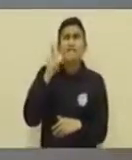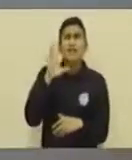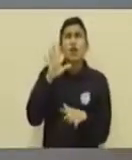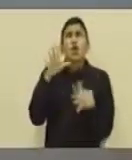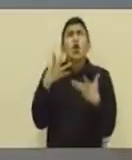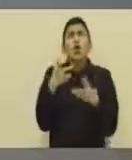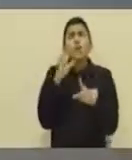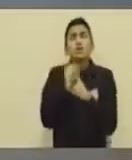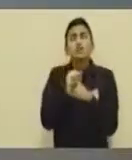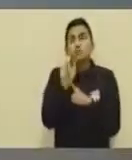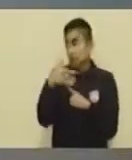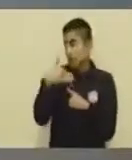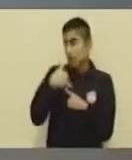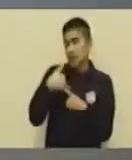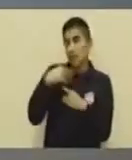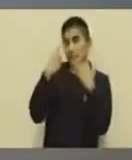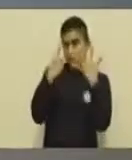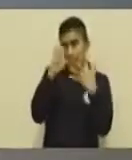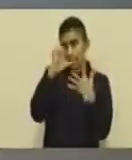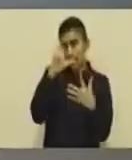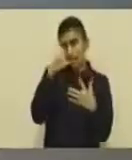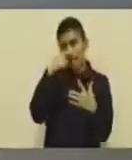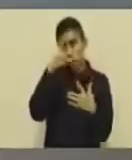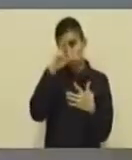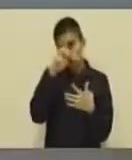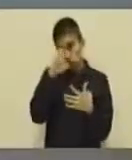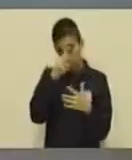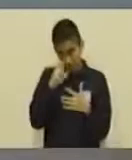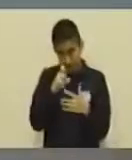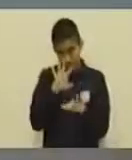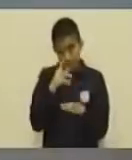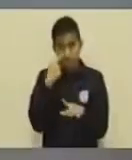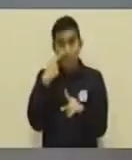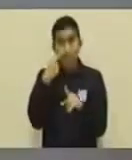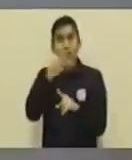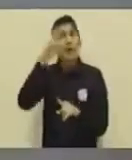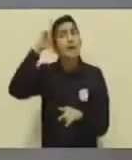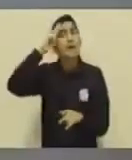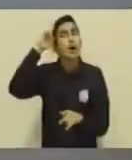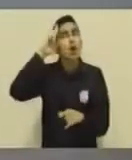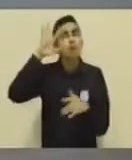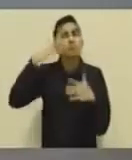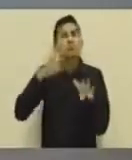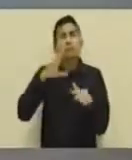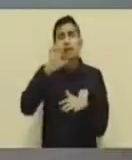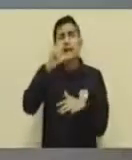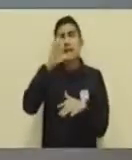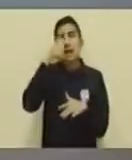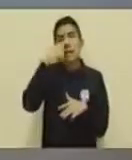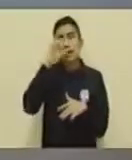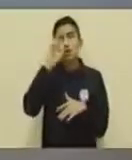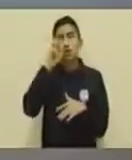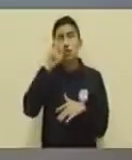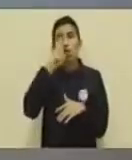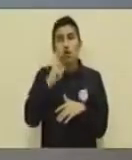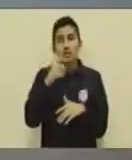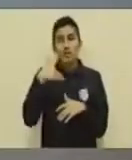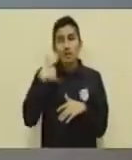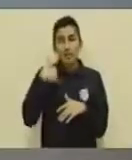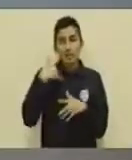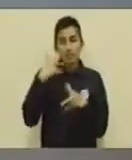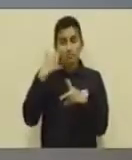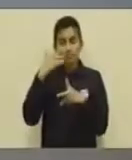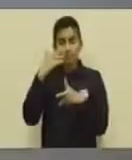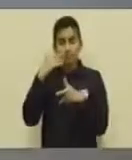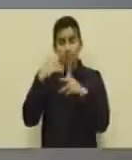han distribuido los 6 electrones. Ahora, perfecto. Recordemos que los electrones de valencia van a ser aquellos que se van a encontrar en la